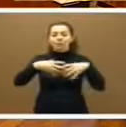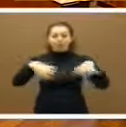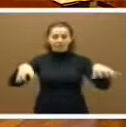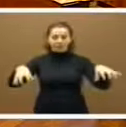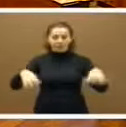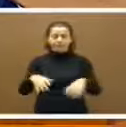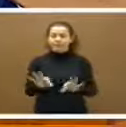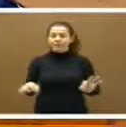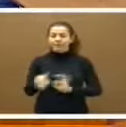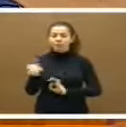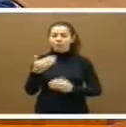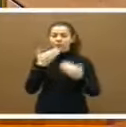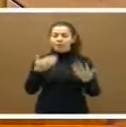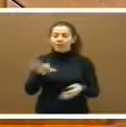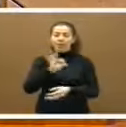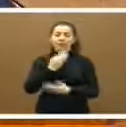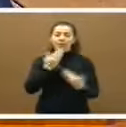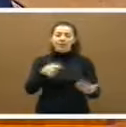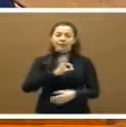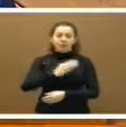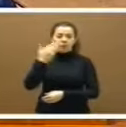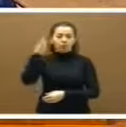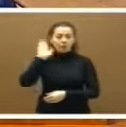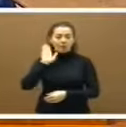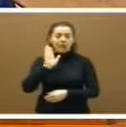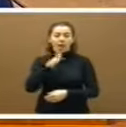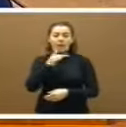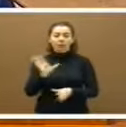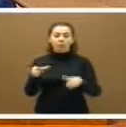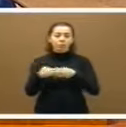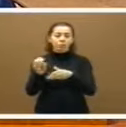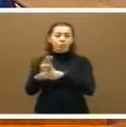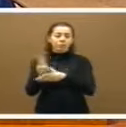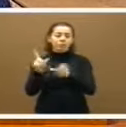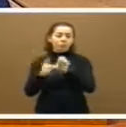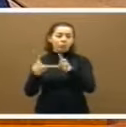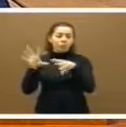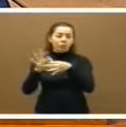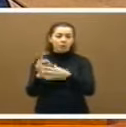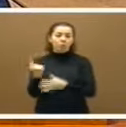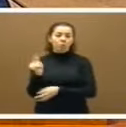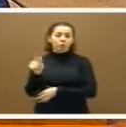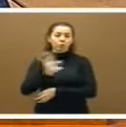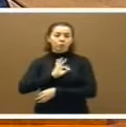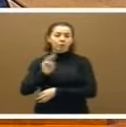SEÑOR Muchas gracias, señor Escobar. Por el Grupo Parlamentario Popular, Extremadura Unida, el señor Pacheco. Dispone de un minuto, señoría.